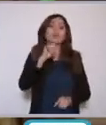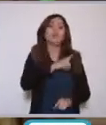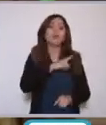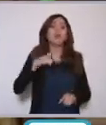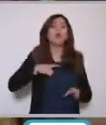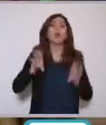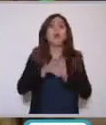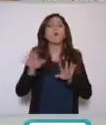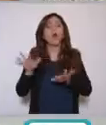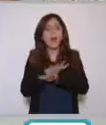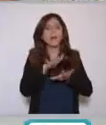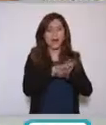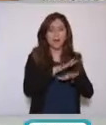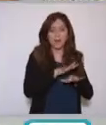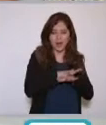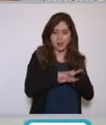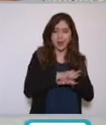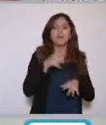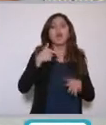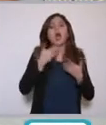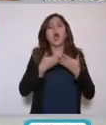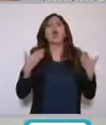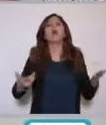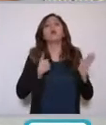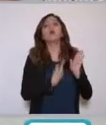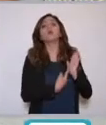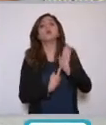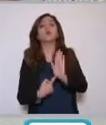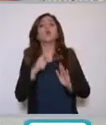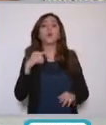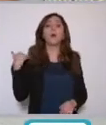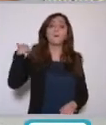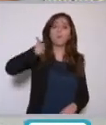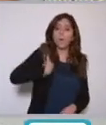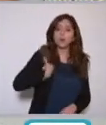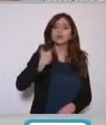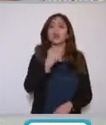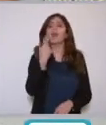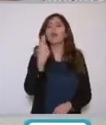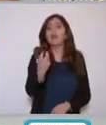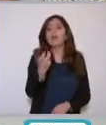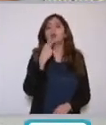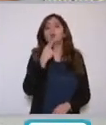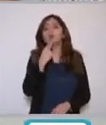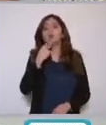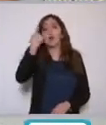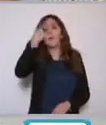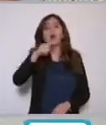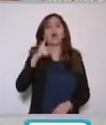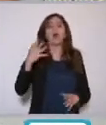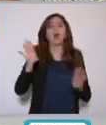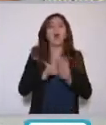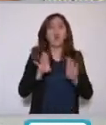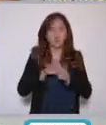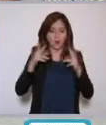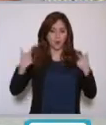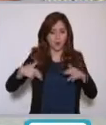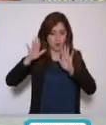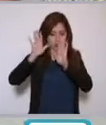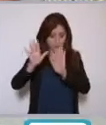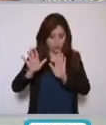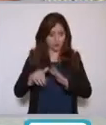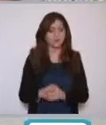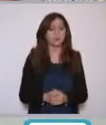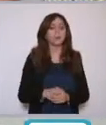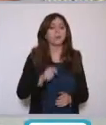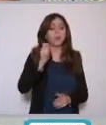El día de hoy les traje algunas bolsas que son como parte, digamos, como de las básicas de guardarropa y quisiera comenzar con esta que es